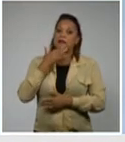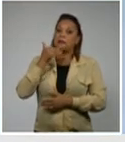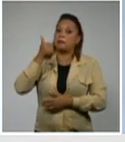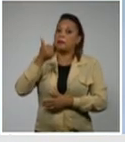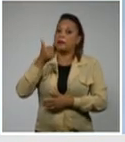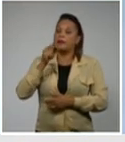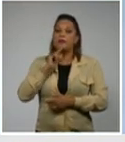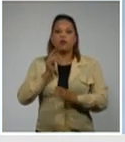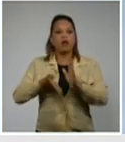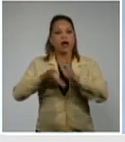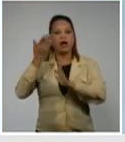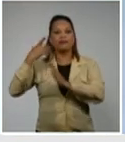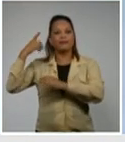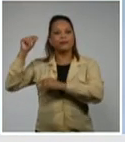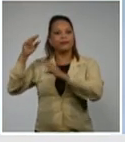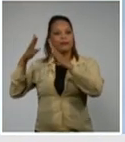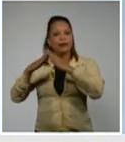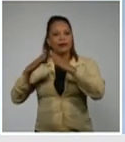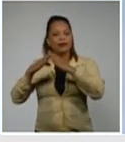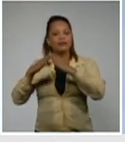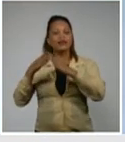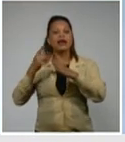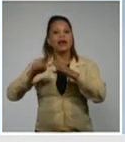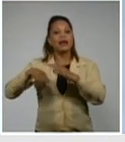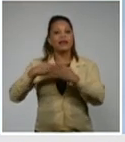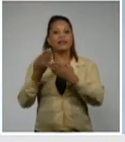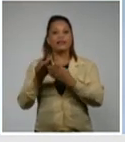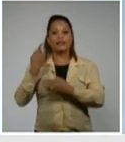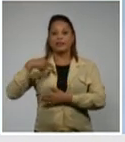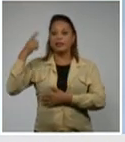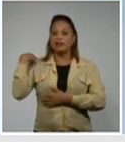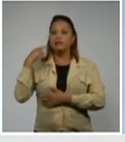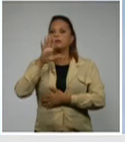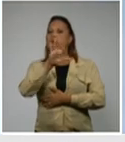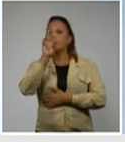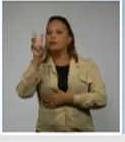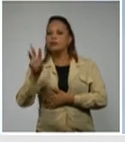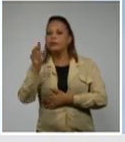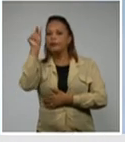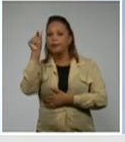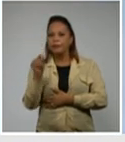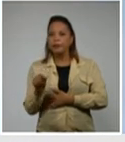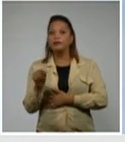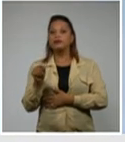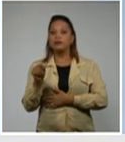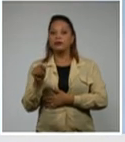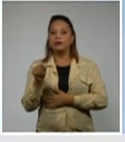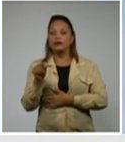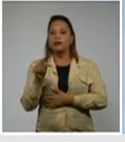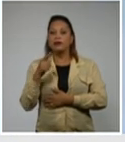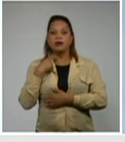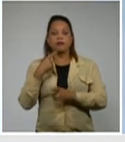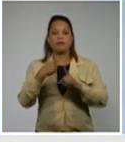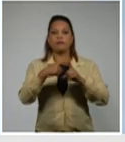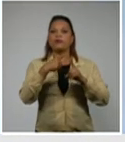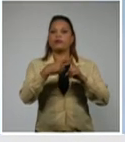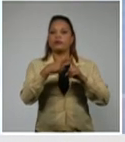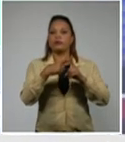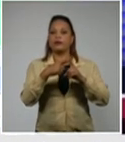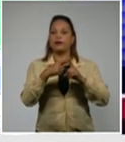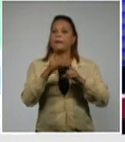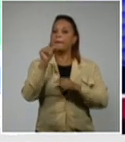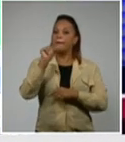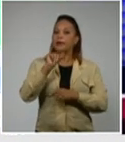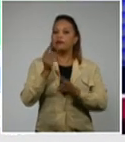dando y que en el día de ayer pues son 53 personas en activas menos que el día